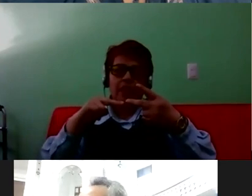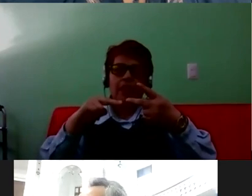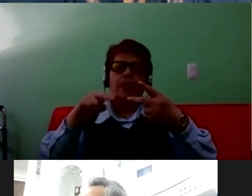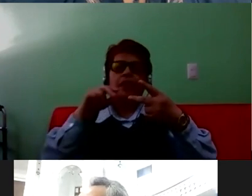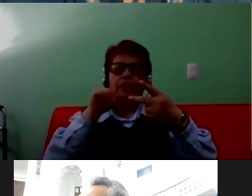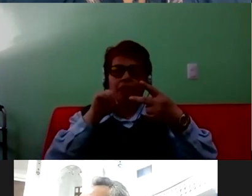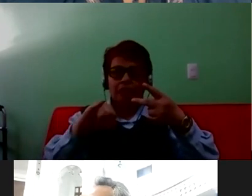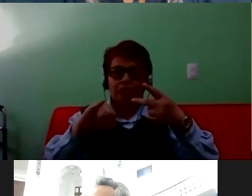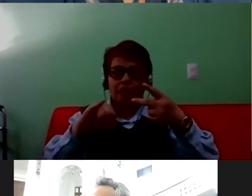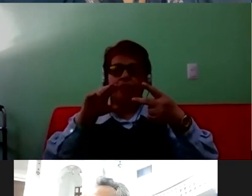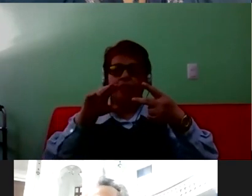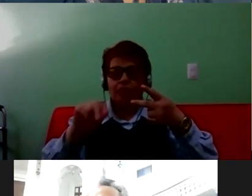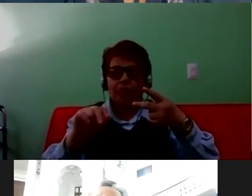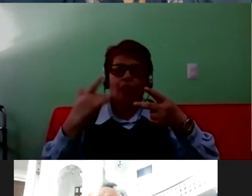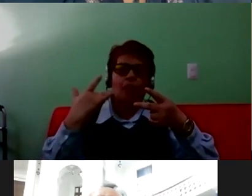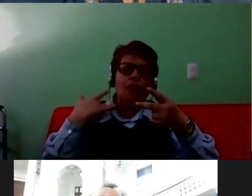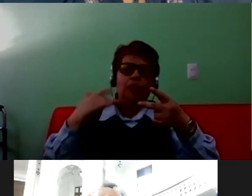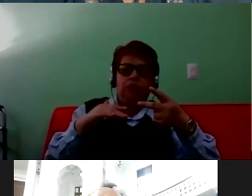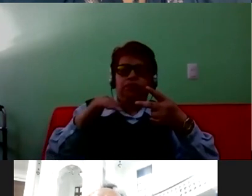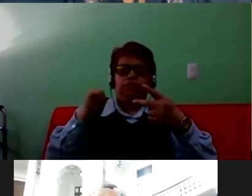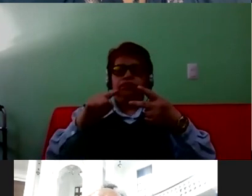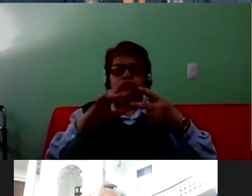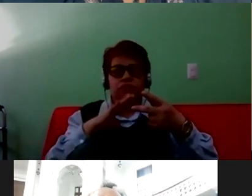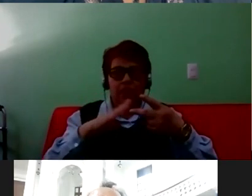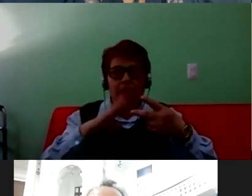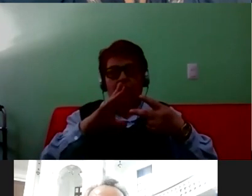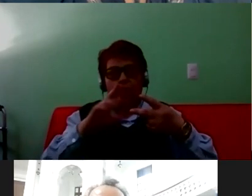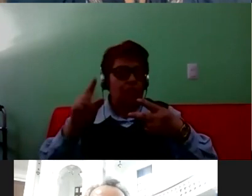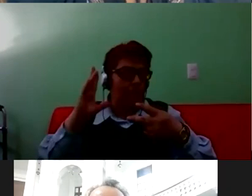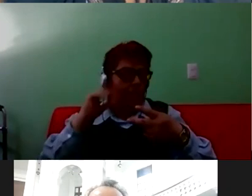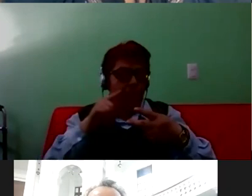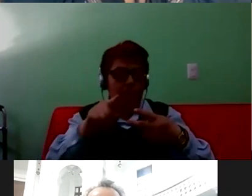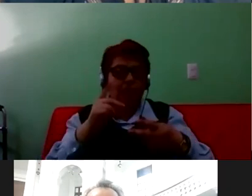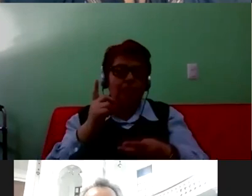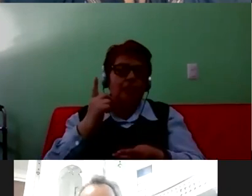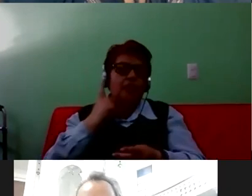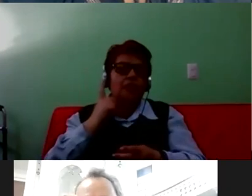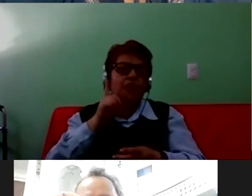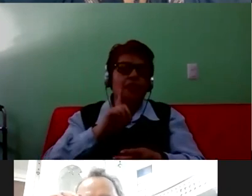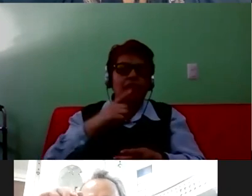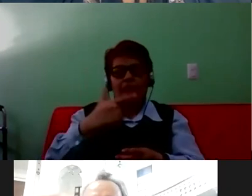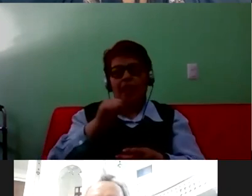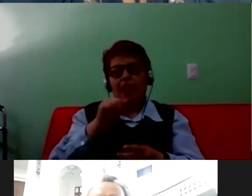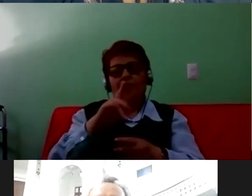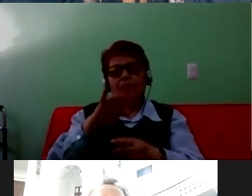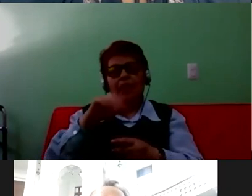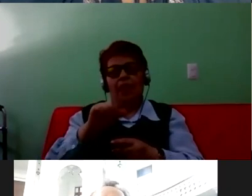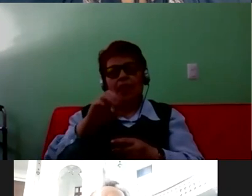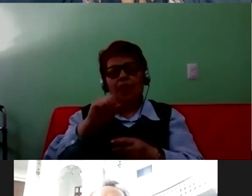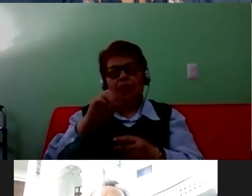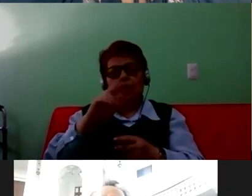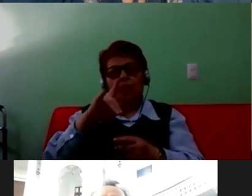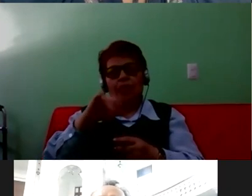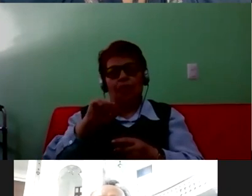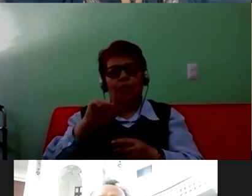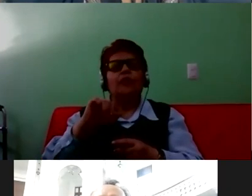la expresión a favor, en contra, en abstención, conforme lo vayan escuchando. Diputada Gabriela Osorio. Gabriela Osorio, a favor del